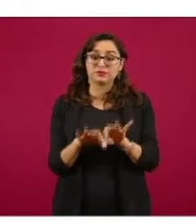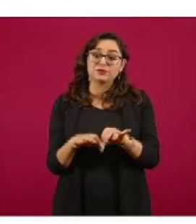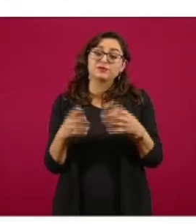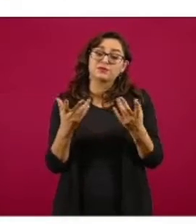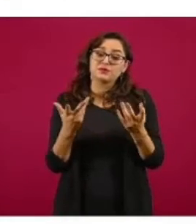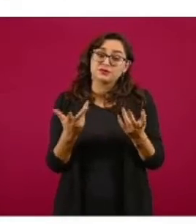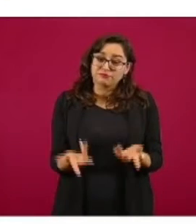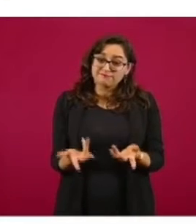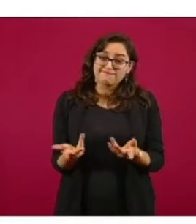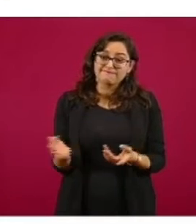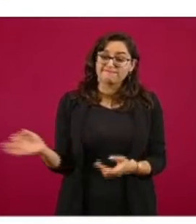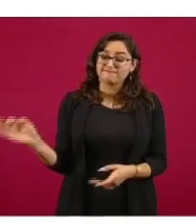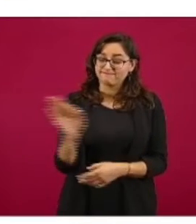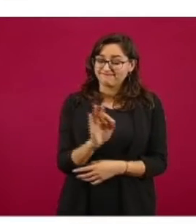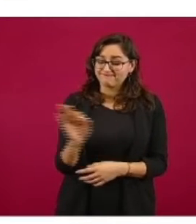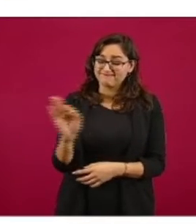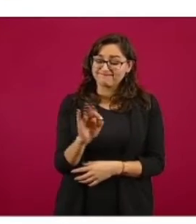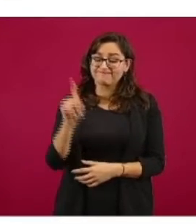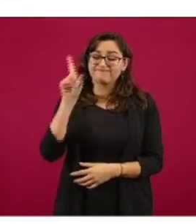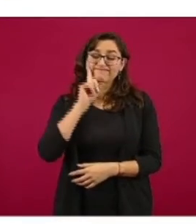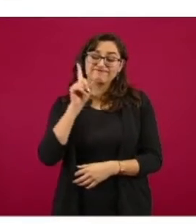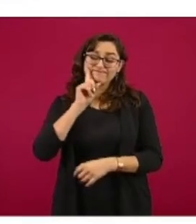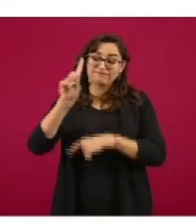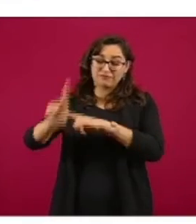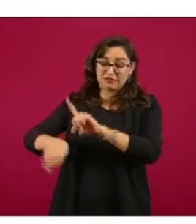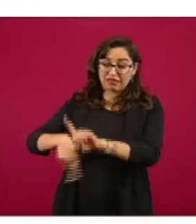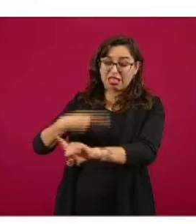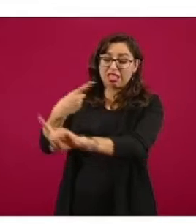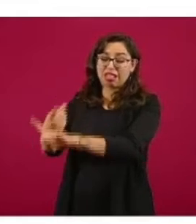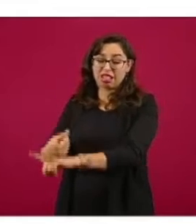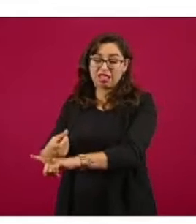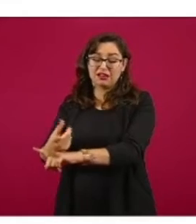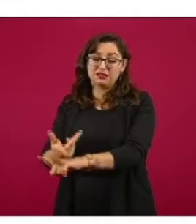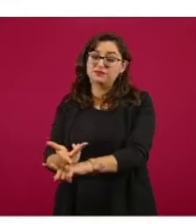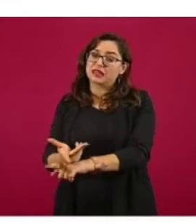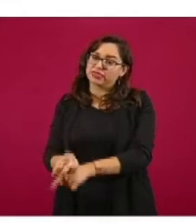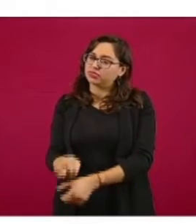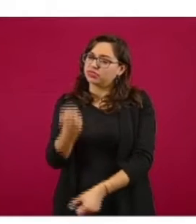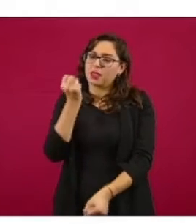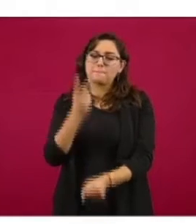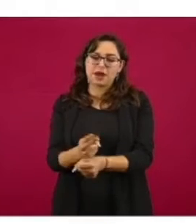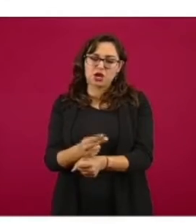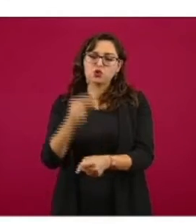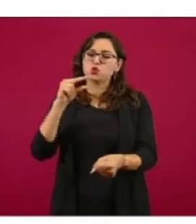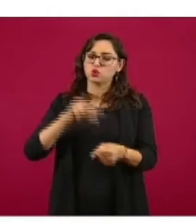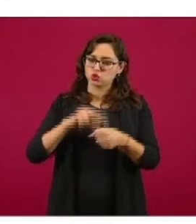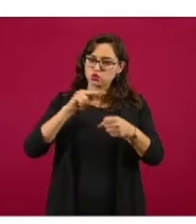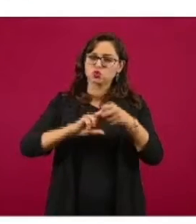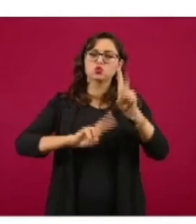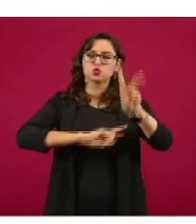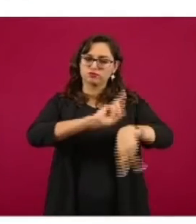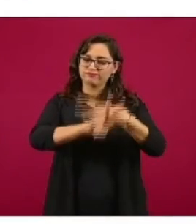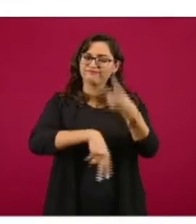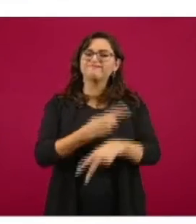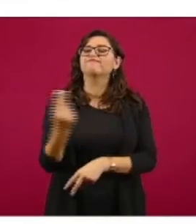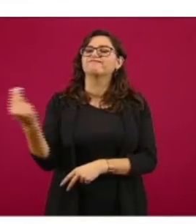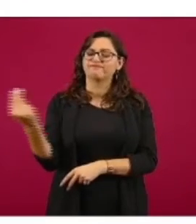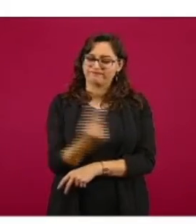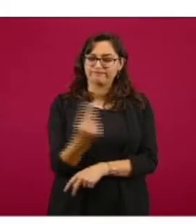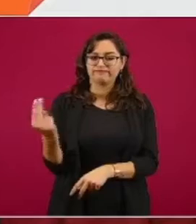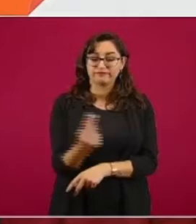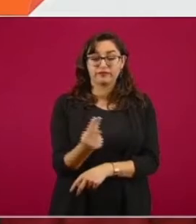una violación, es importante acudir tempranamente a recibir servicios de salud en las